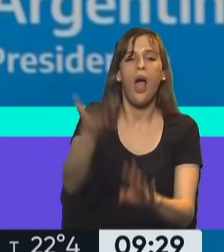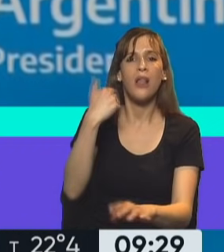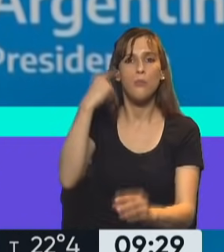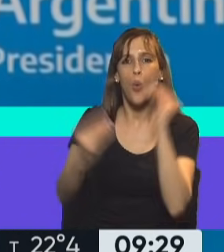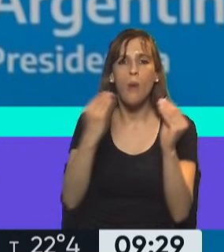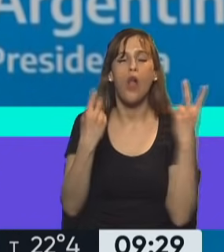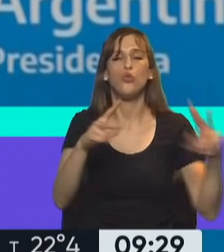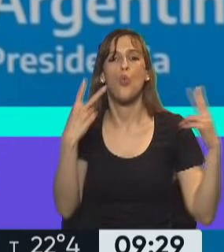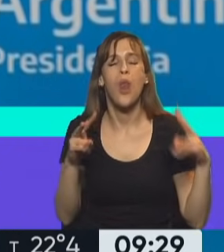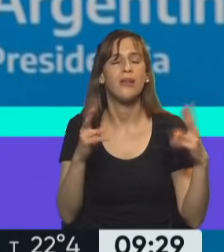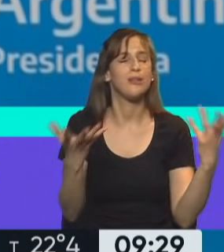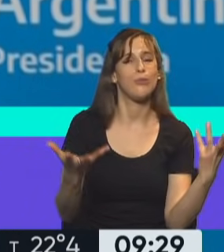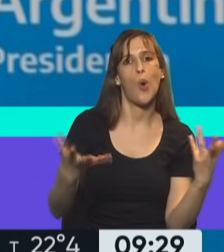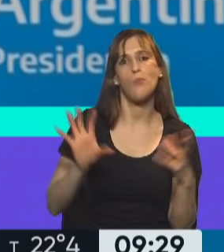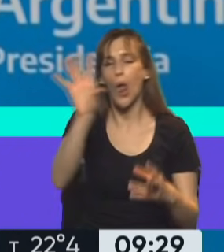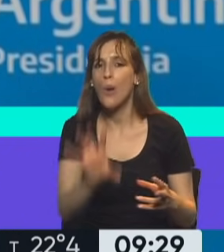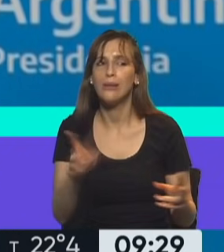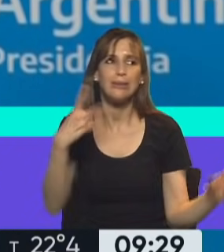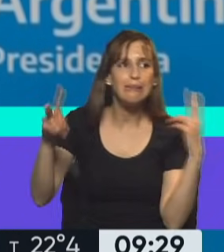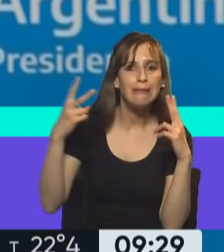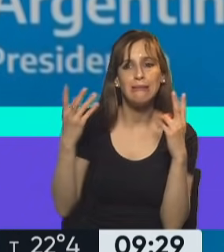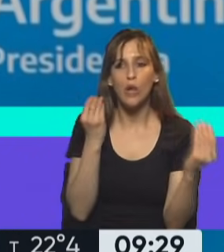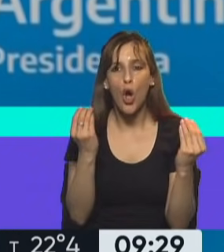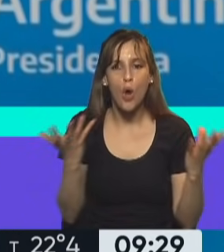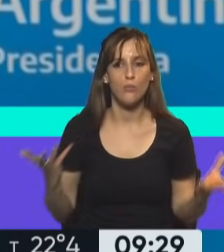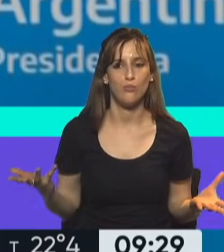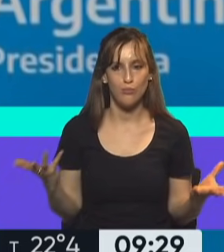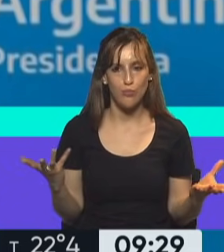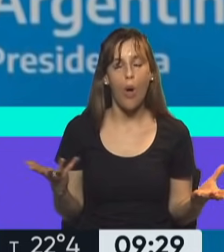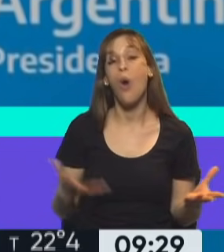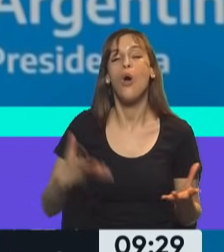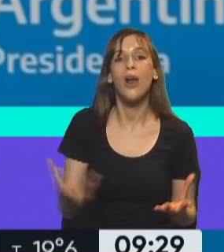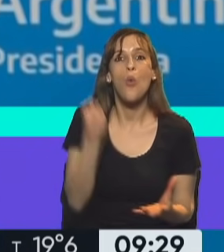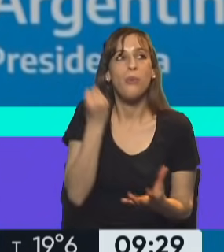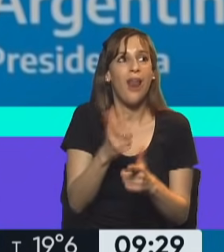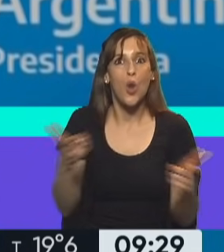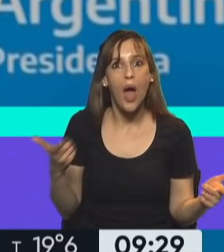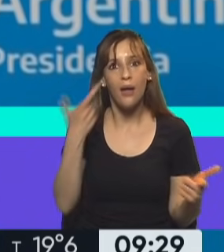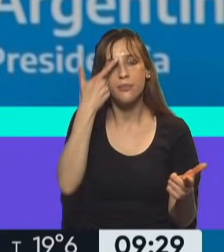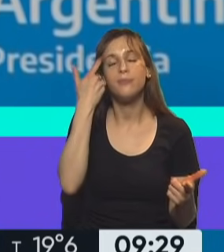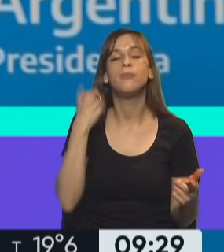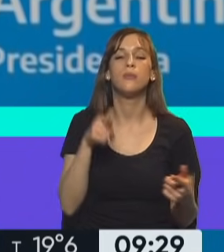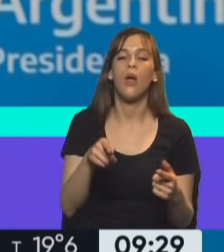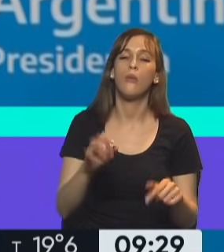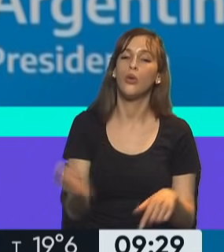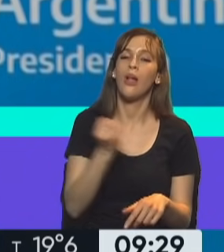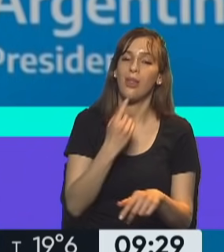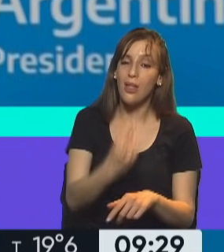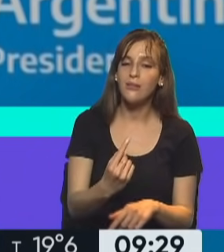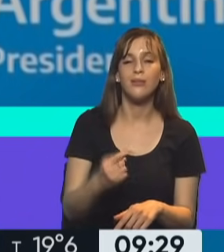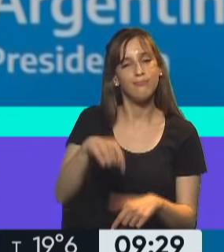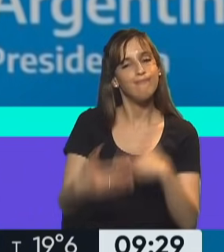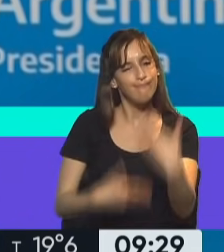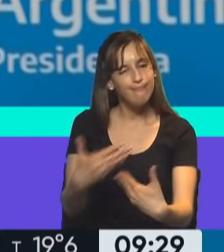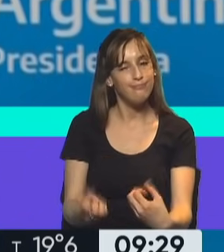sector turístico, mucha preocupación en las provincias porque no podamos recuperar la conectividad. Bueno, en esto hay que decir que no solamente la estamos